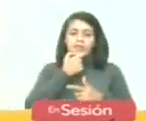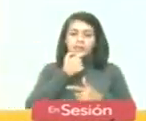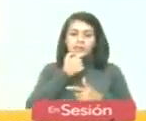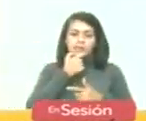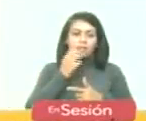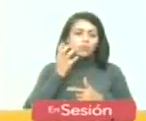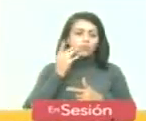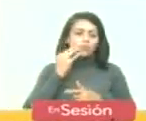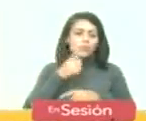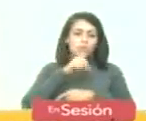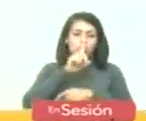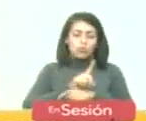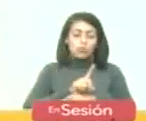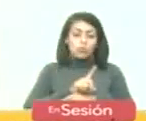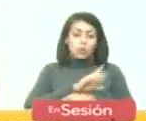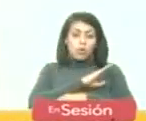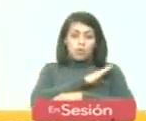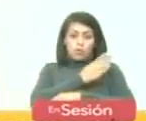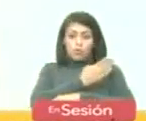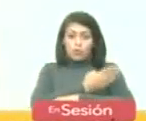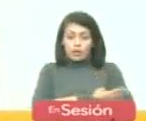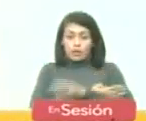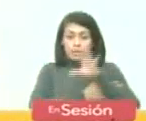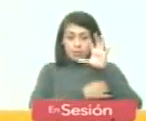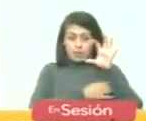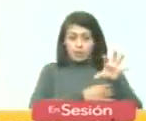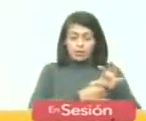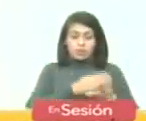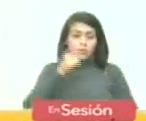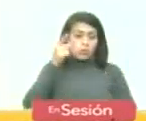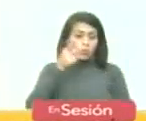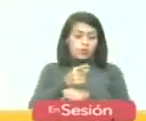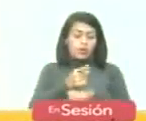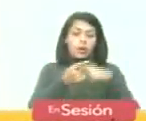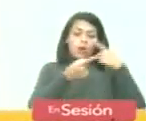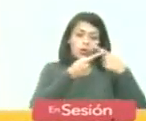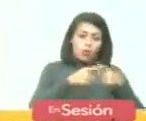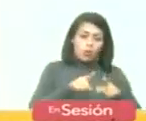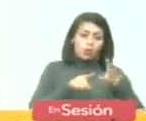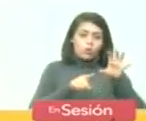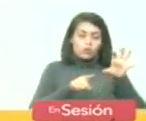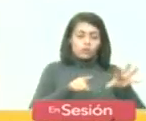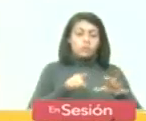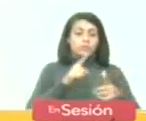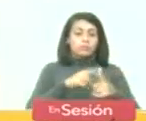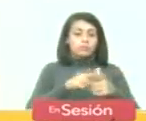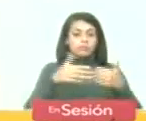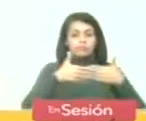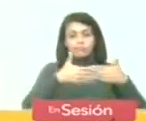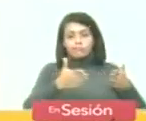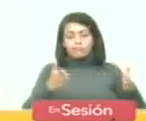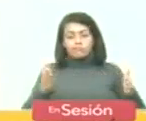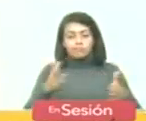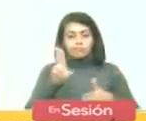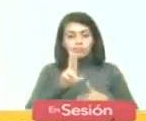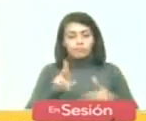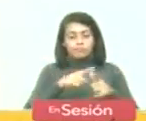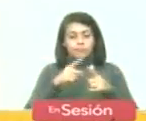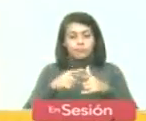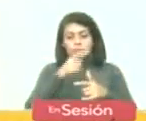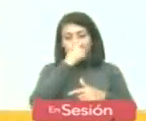humanidad que una potencia obliga a una nación soberana a abrir sus puertas para el consumo de opio,